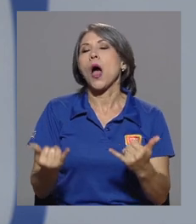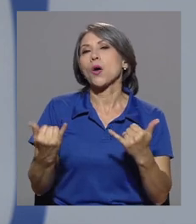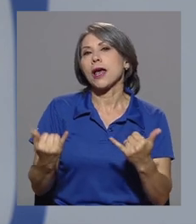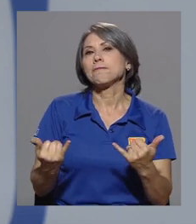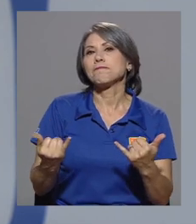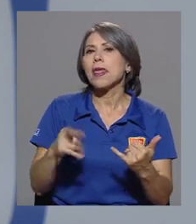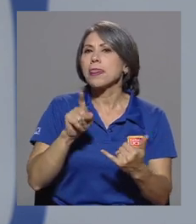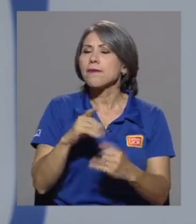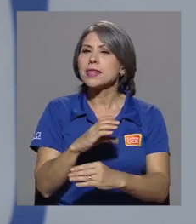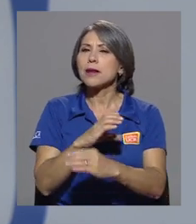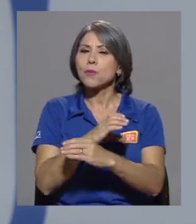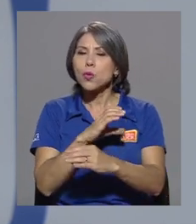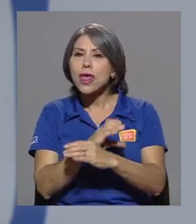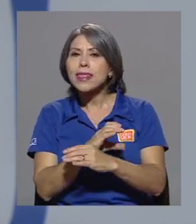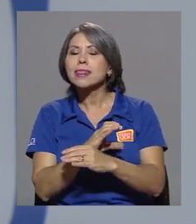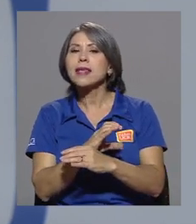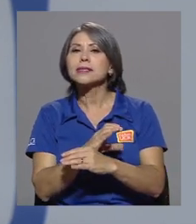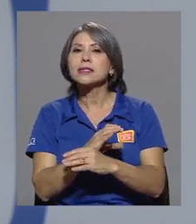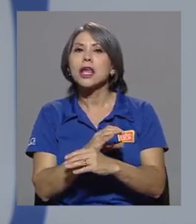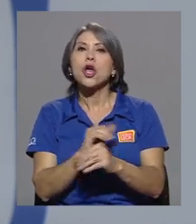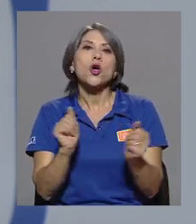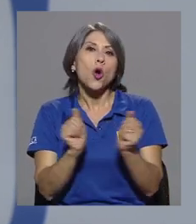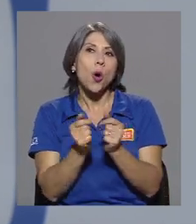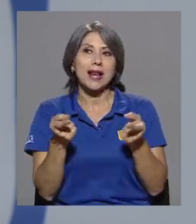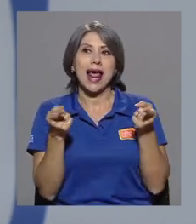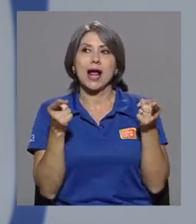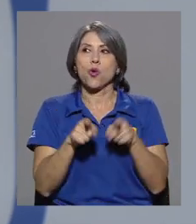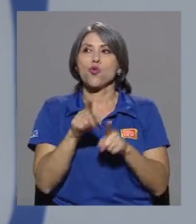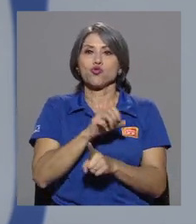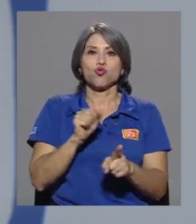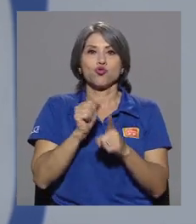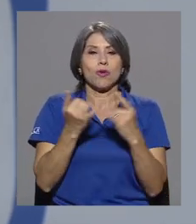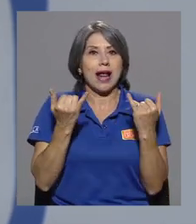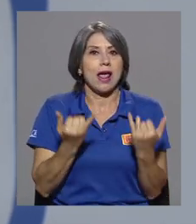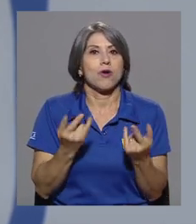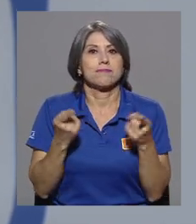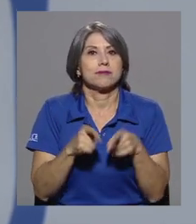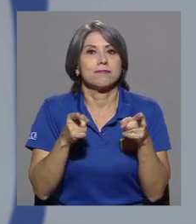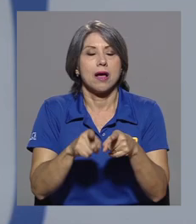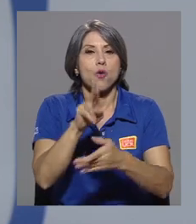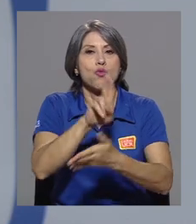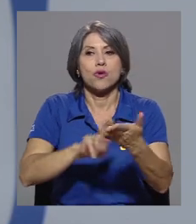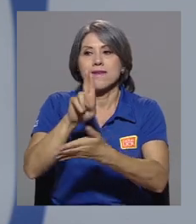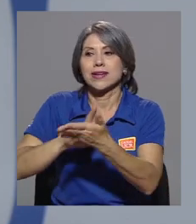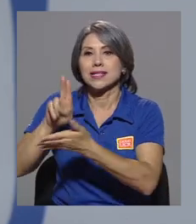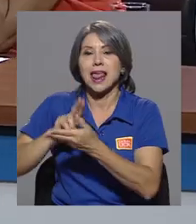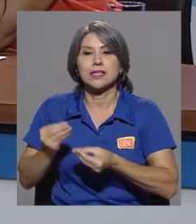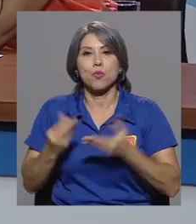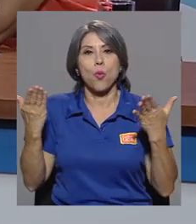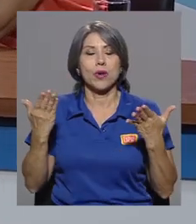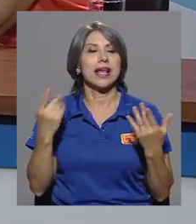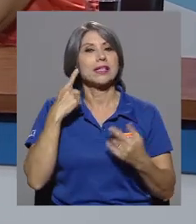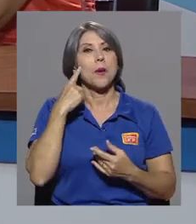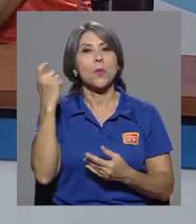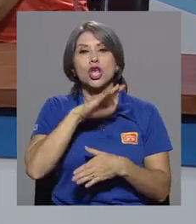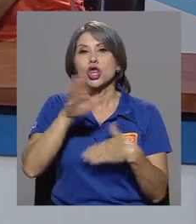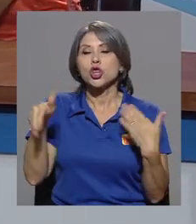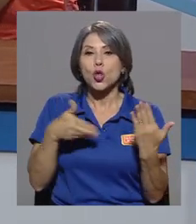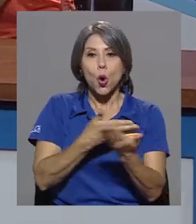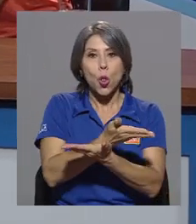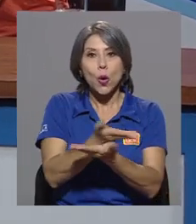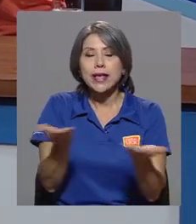ser prudentes en la relación con la coyuntura en la cual están las universidades públicas en este momento ya que todo esto